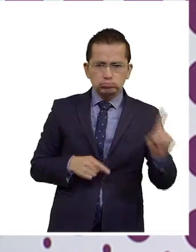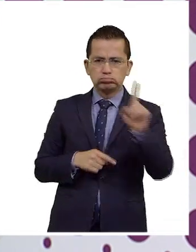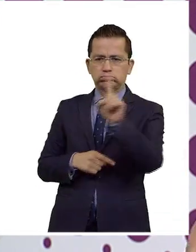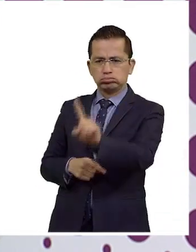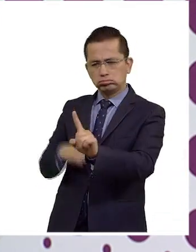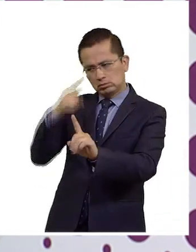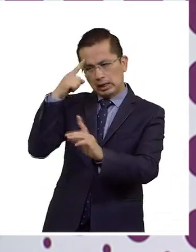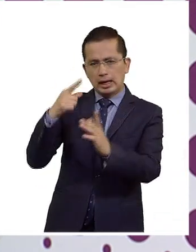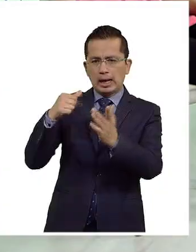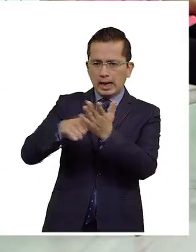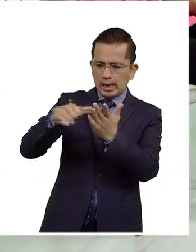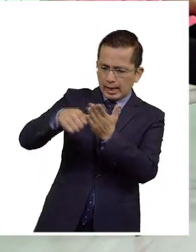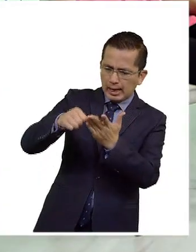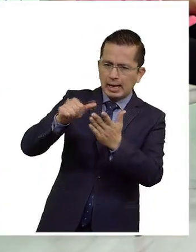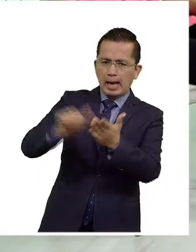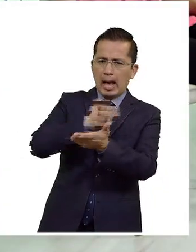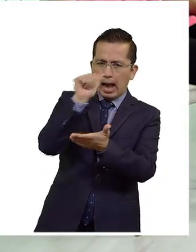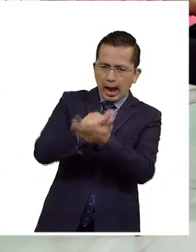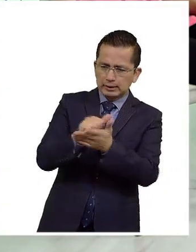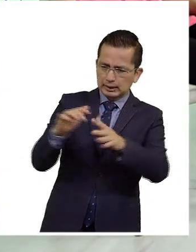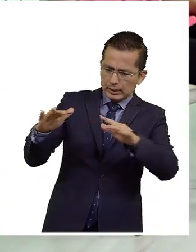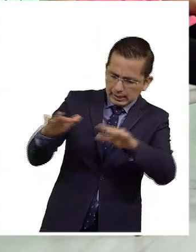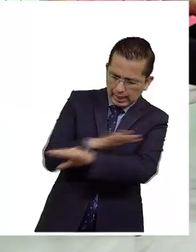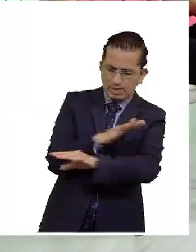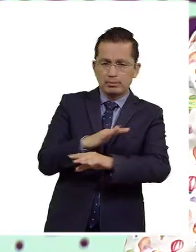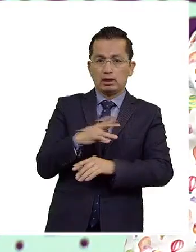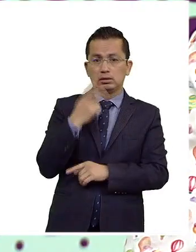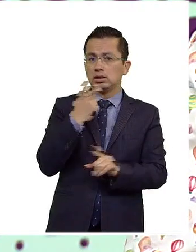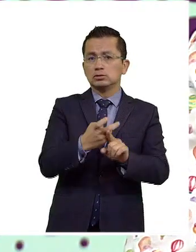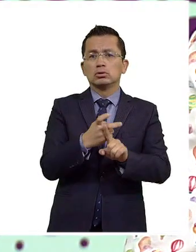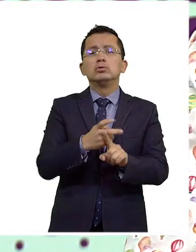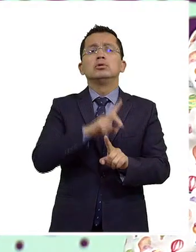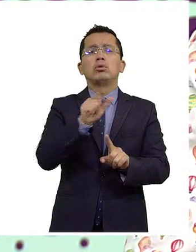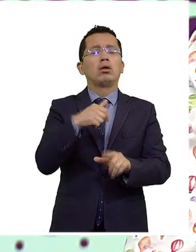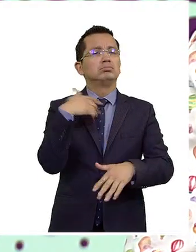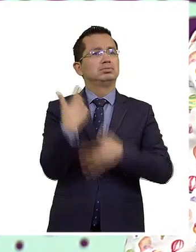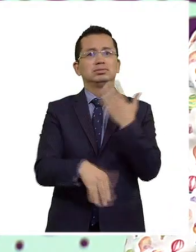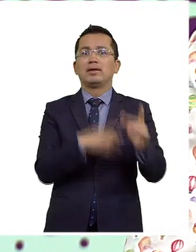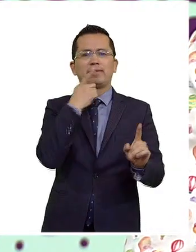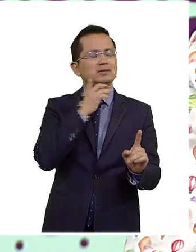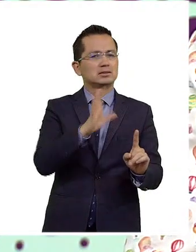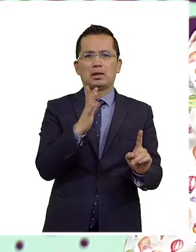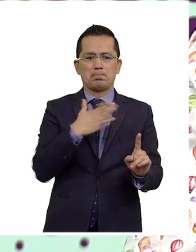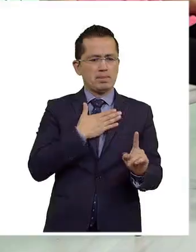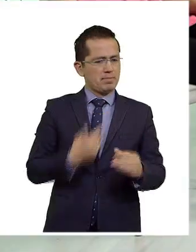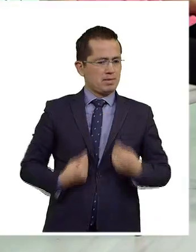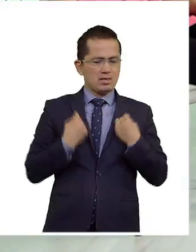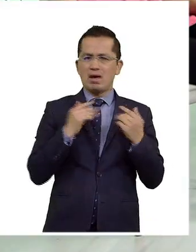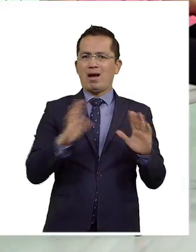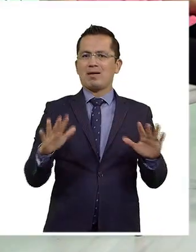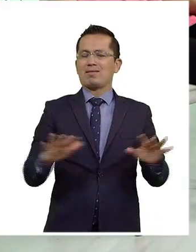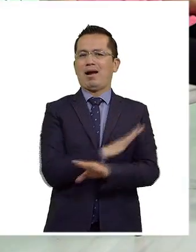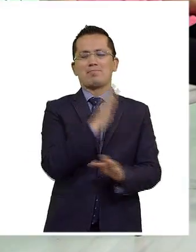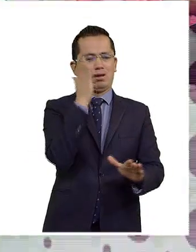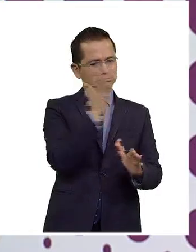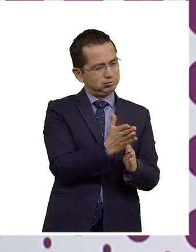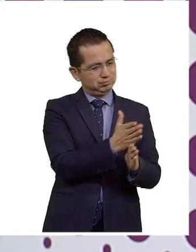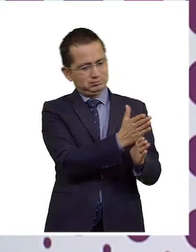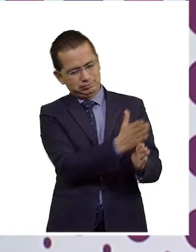al registro a cambiar su acta, y a partir de ahí hablan de un nuevo comienzo. Claro. Entonces, ves los foros,